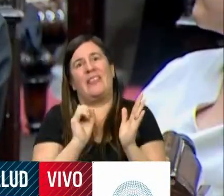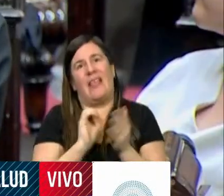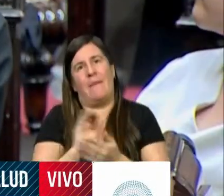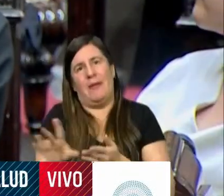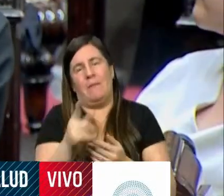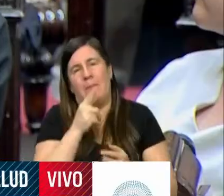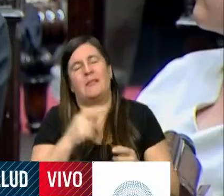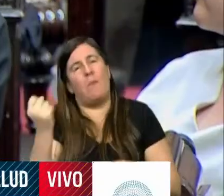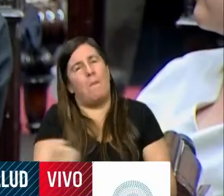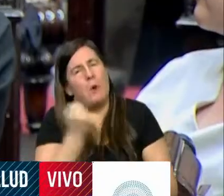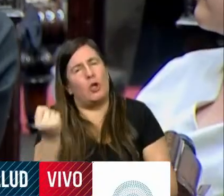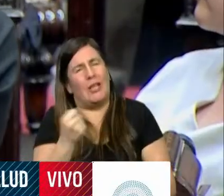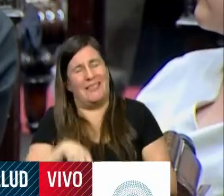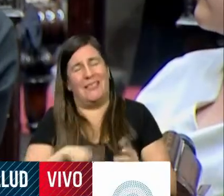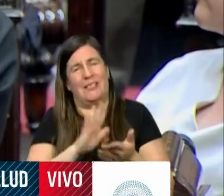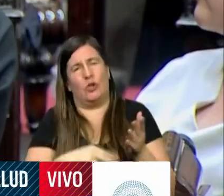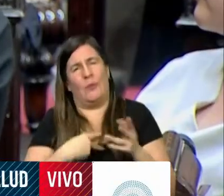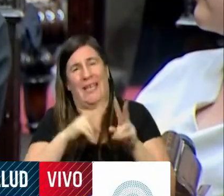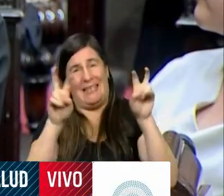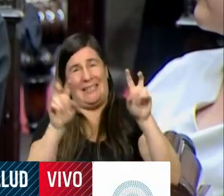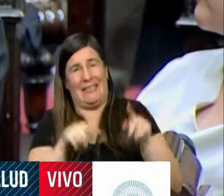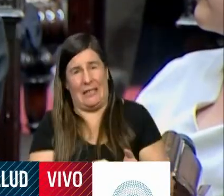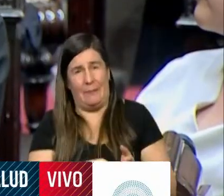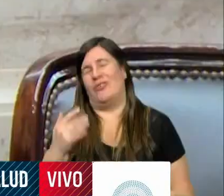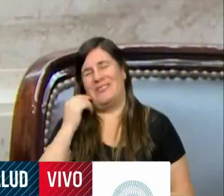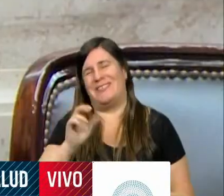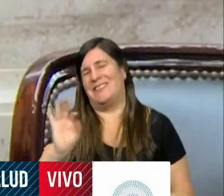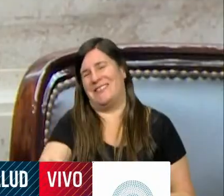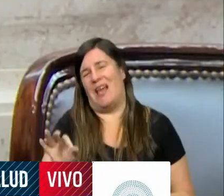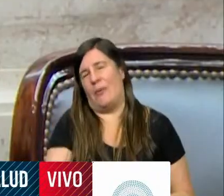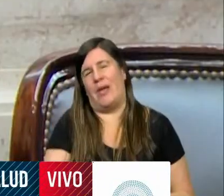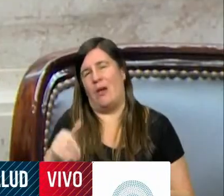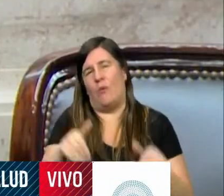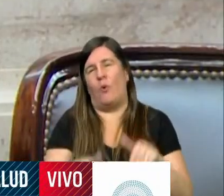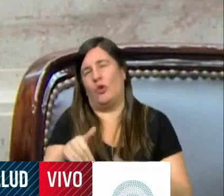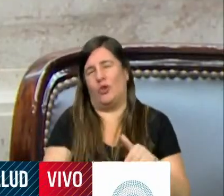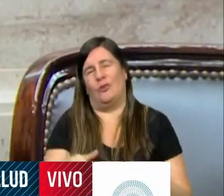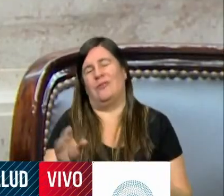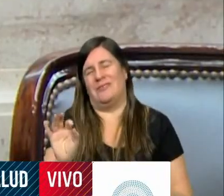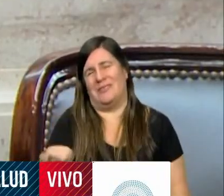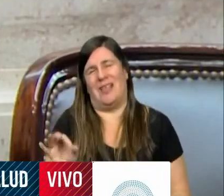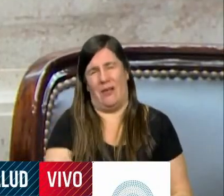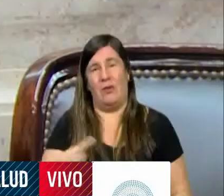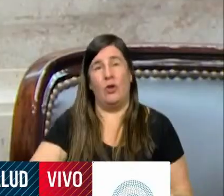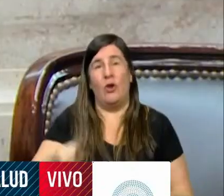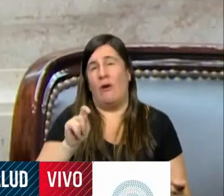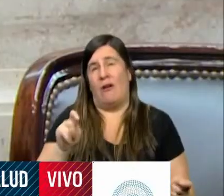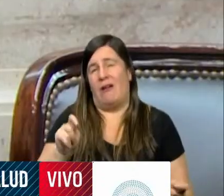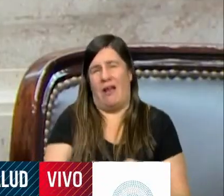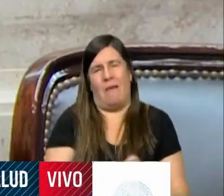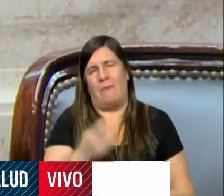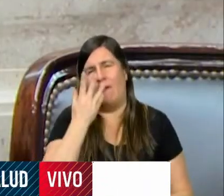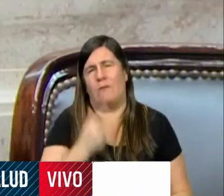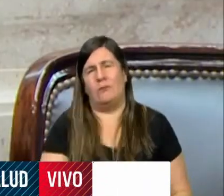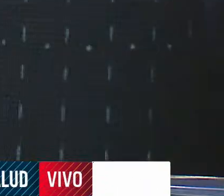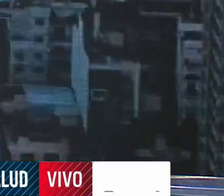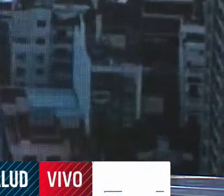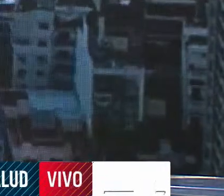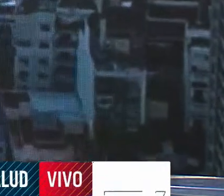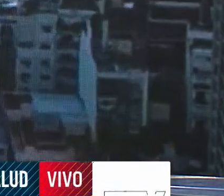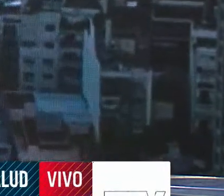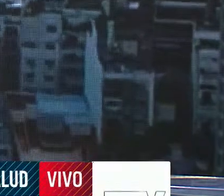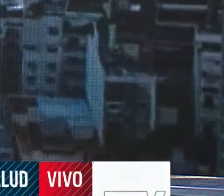estar Raquel Stasiuk, jefa del Servicio de Trasplante de Médula Ósea, Cristina Alonso, jefa del área de